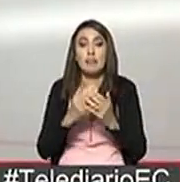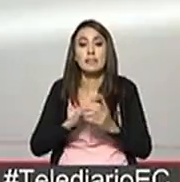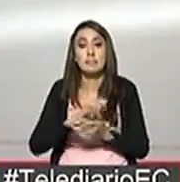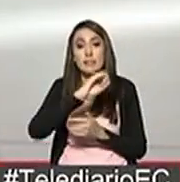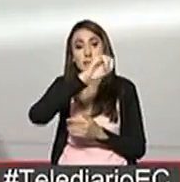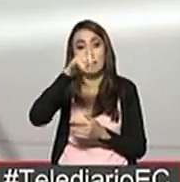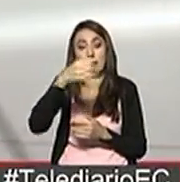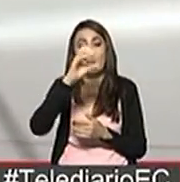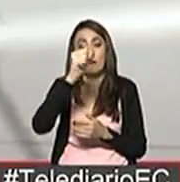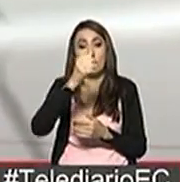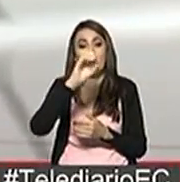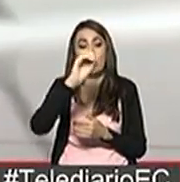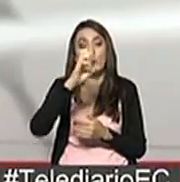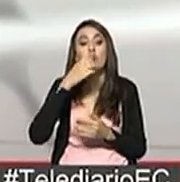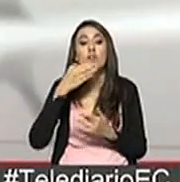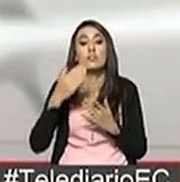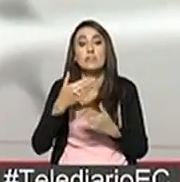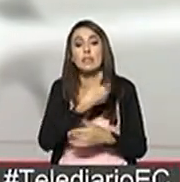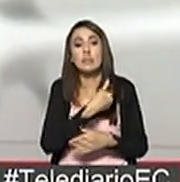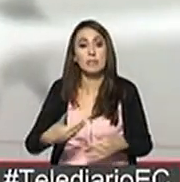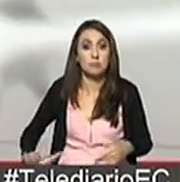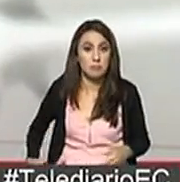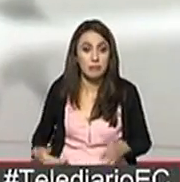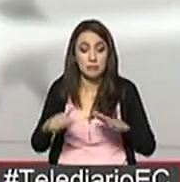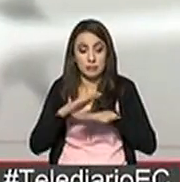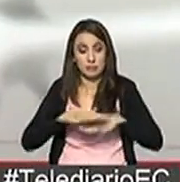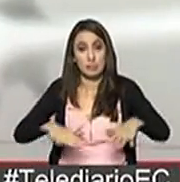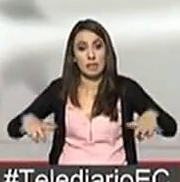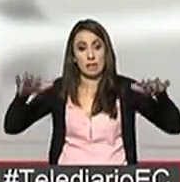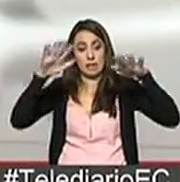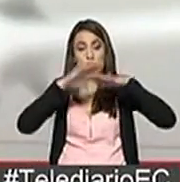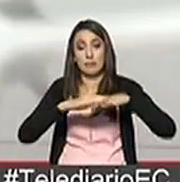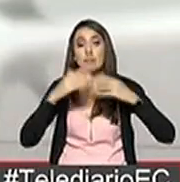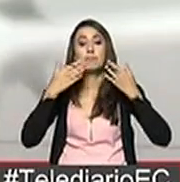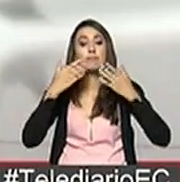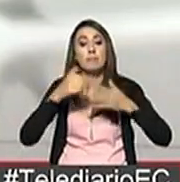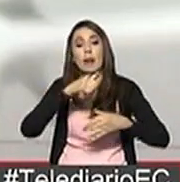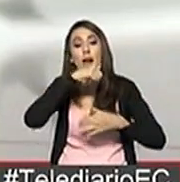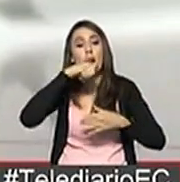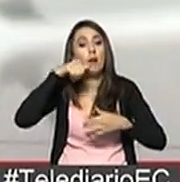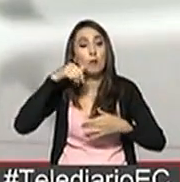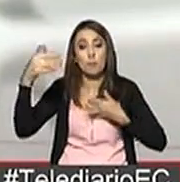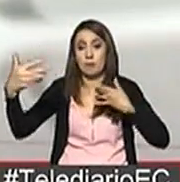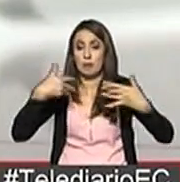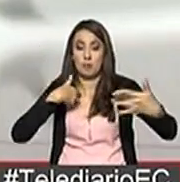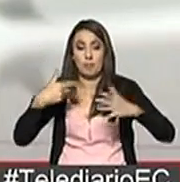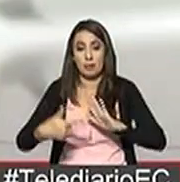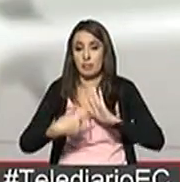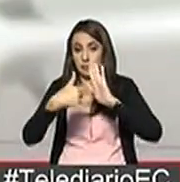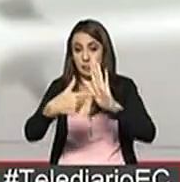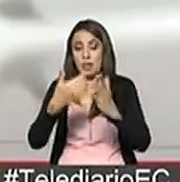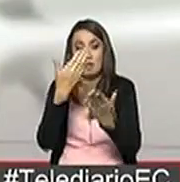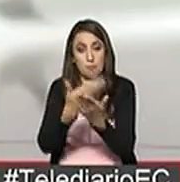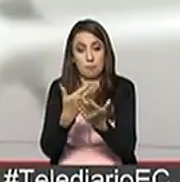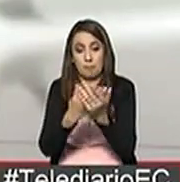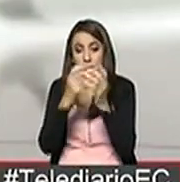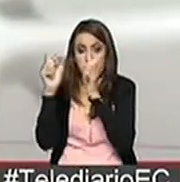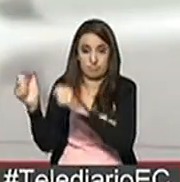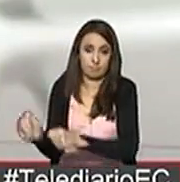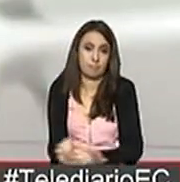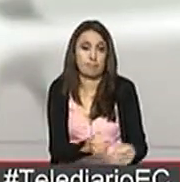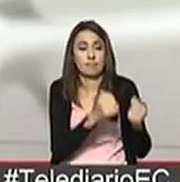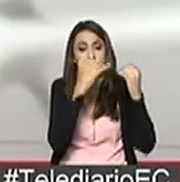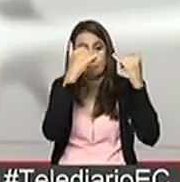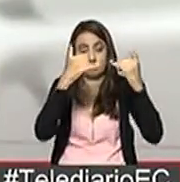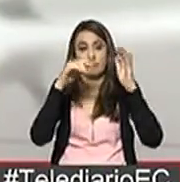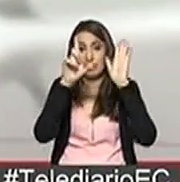José Pinos, el expresidente de la Asociación de Cervecería del Ecuador, por ofrecernos su punto de vista sobre estas propuestas que se están incluyendo